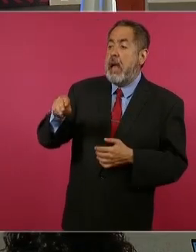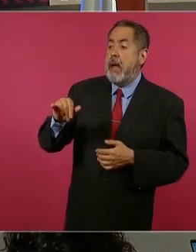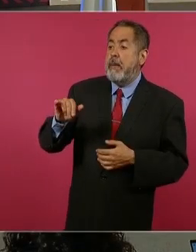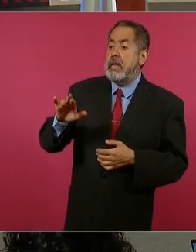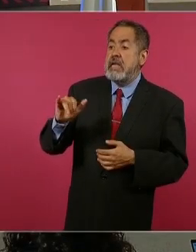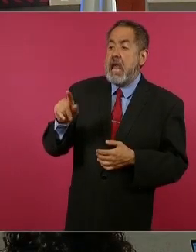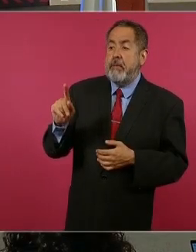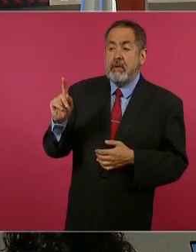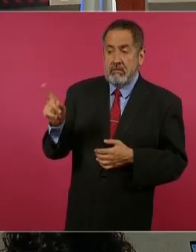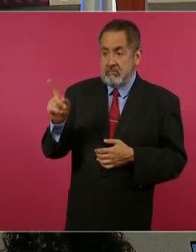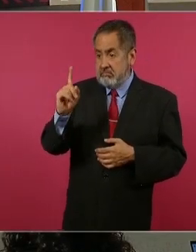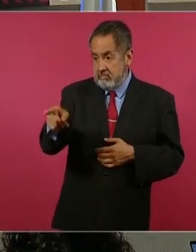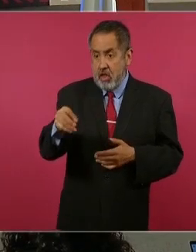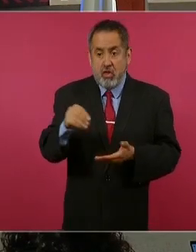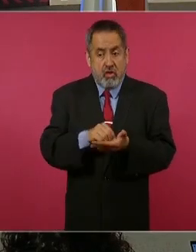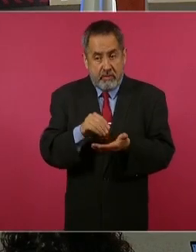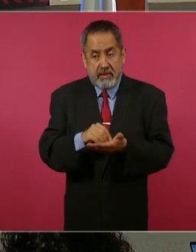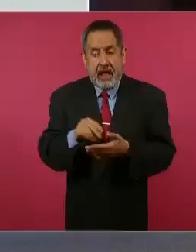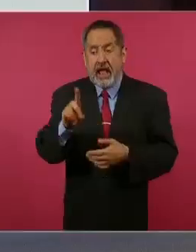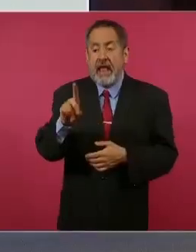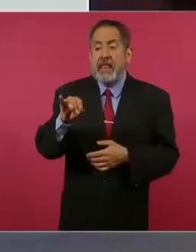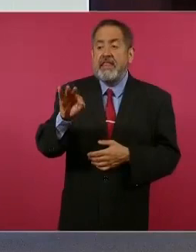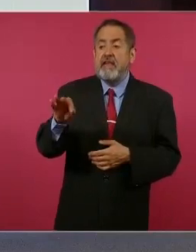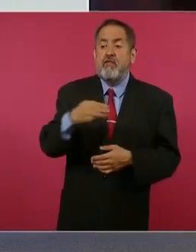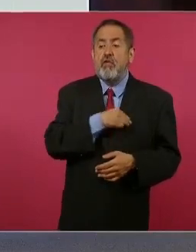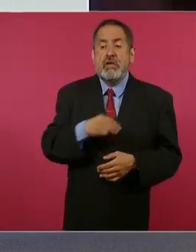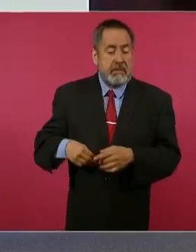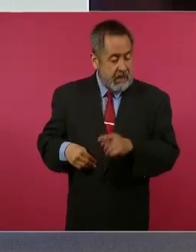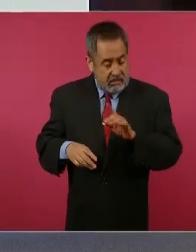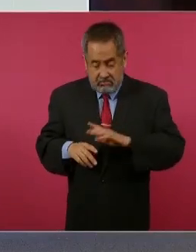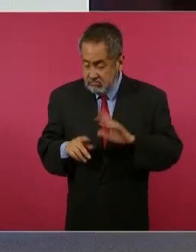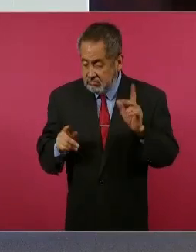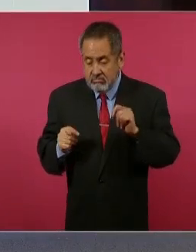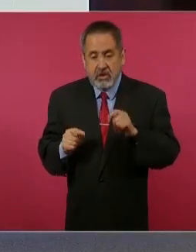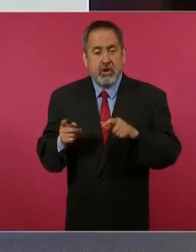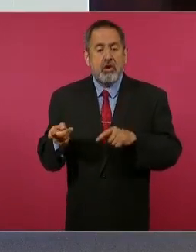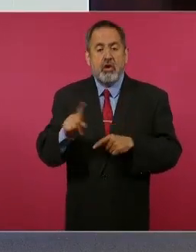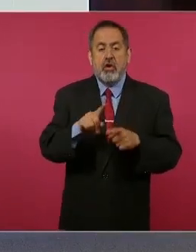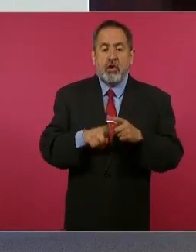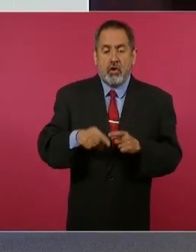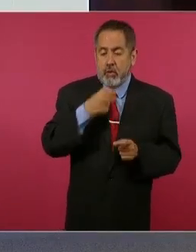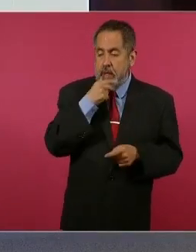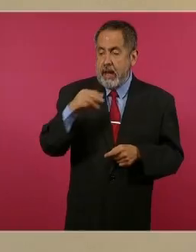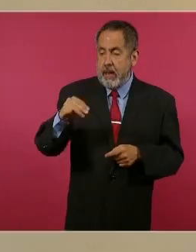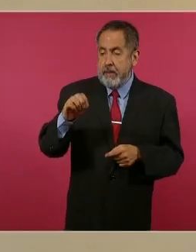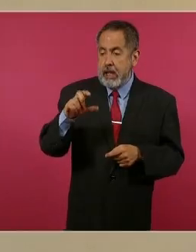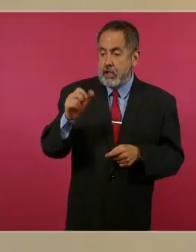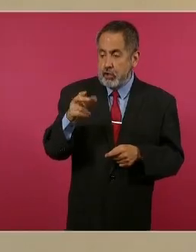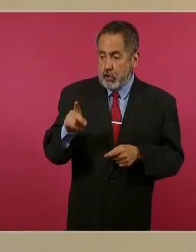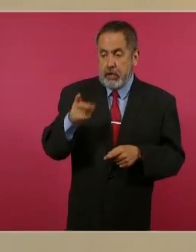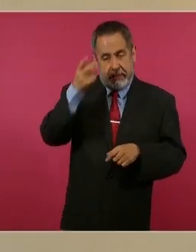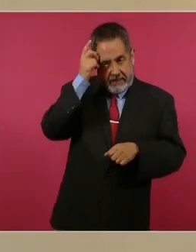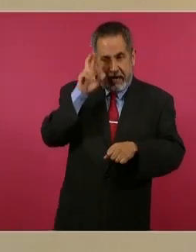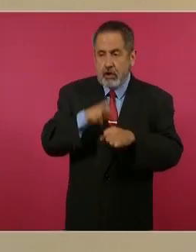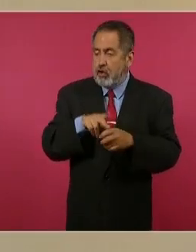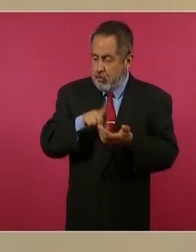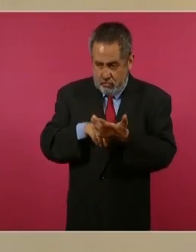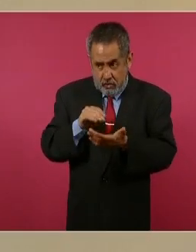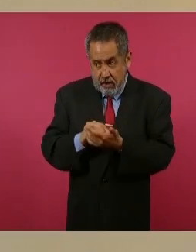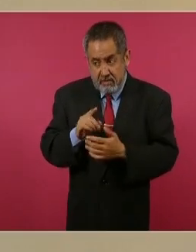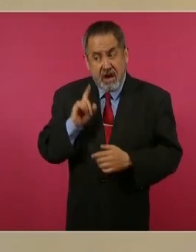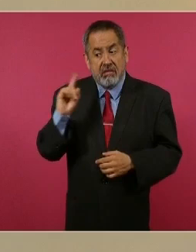en el cargo de presidenta del DIF municipal y a otra persona de nombre Melchor como director de obras.